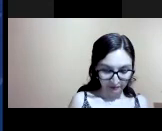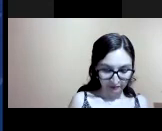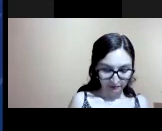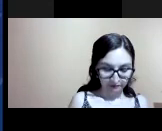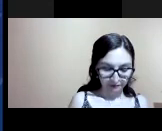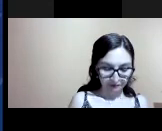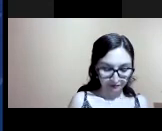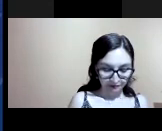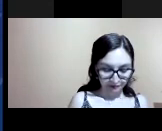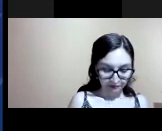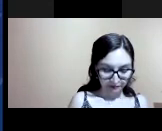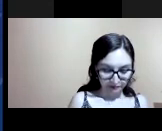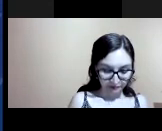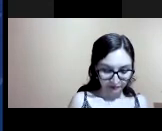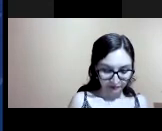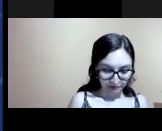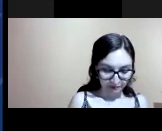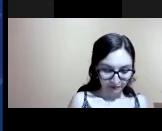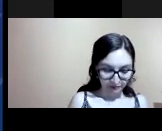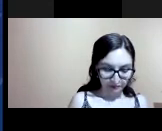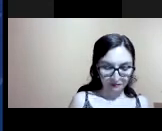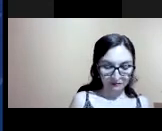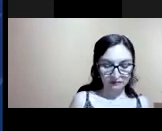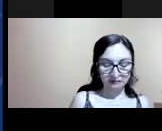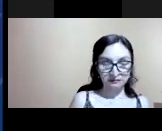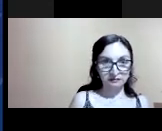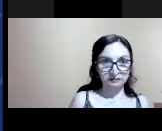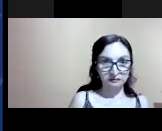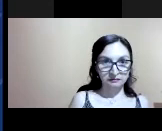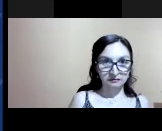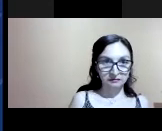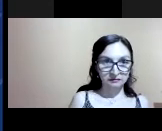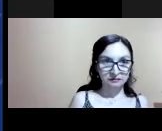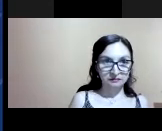Algunos ejercicios también de sacar el aire lentamente con la boca abierta, igualmente también.